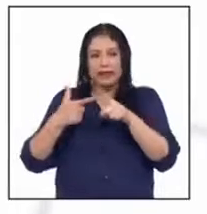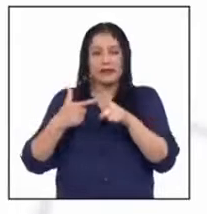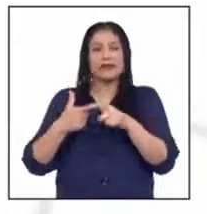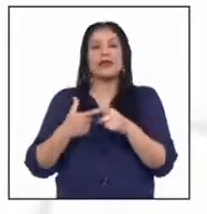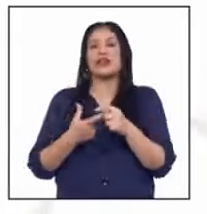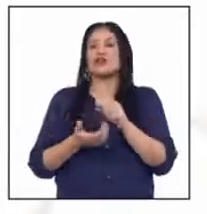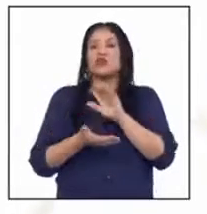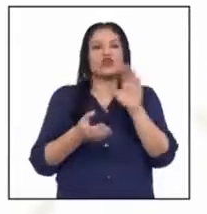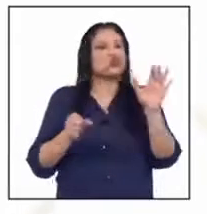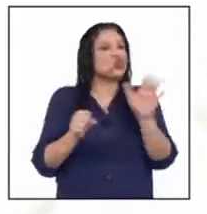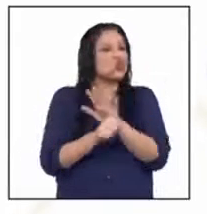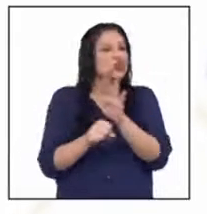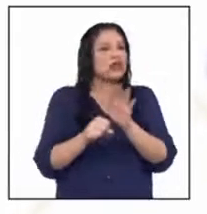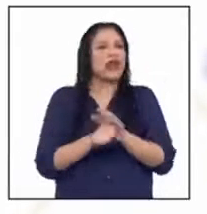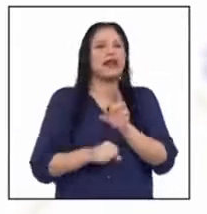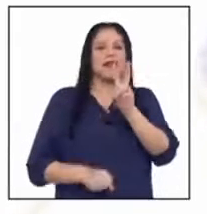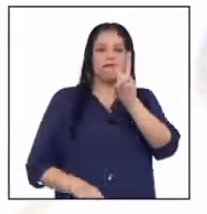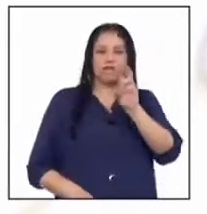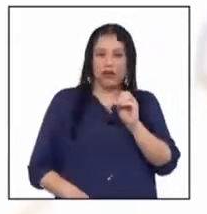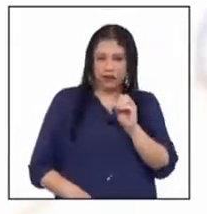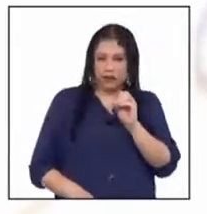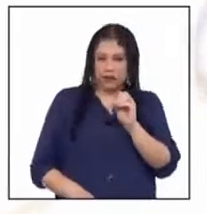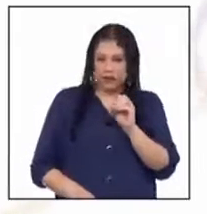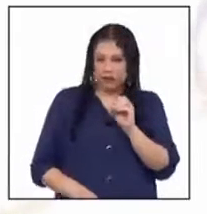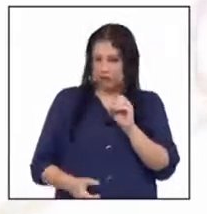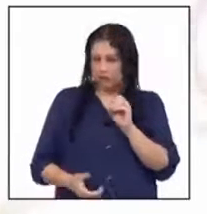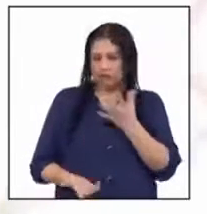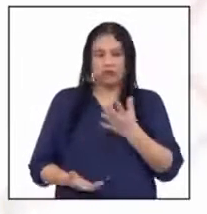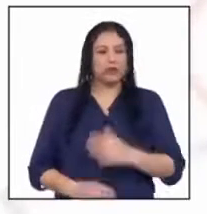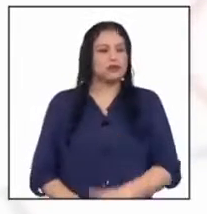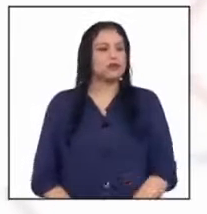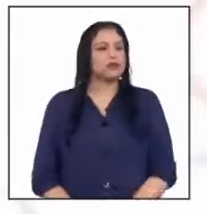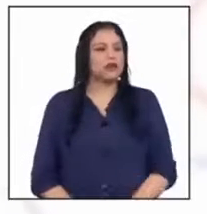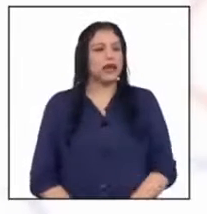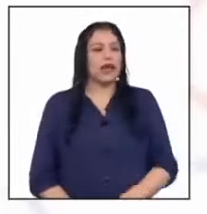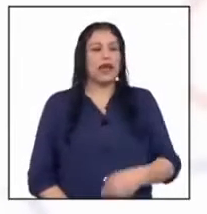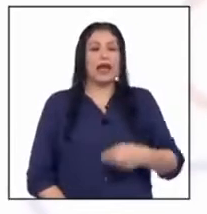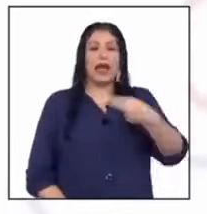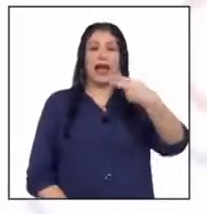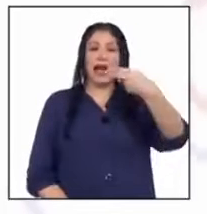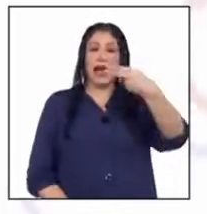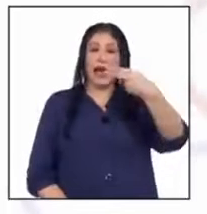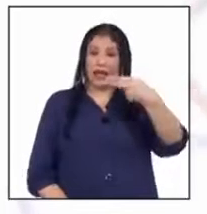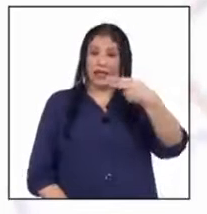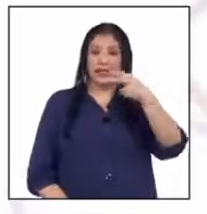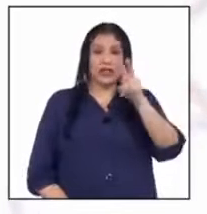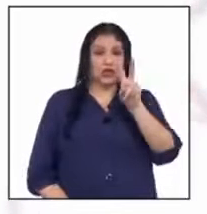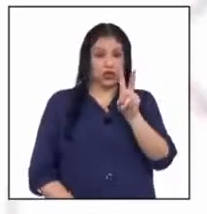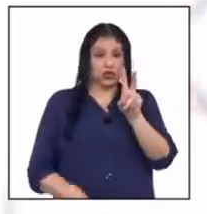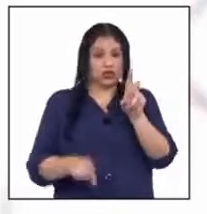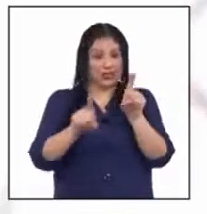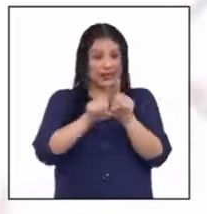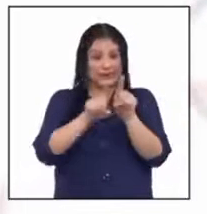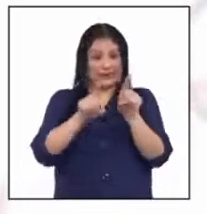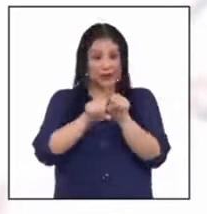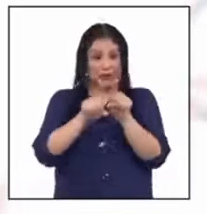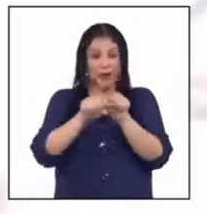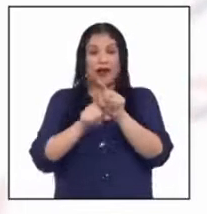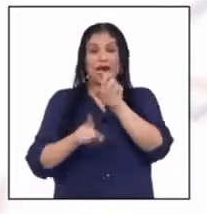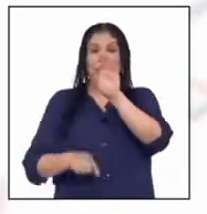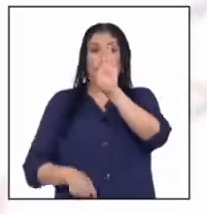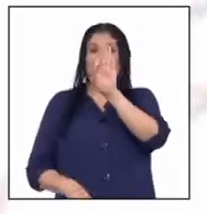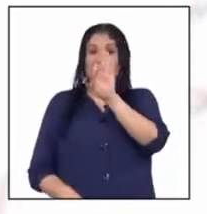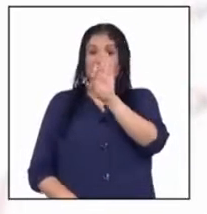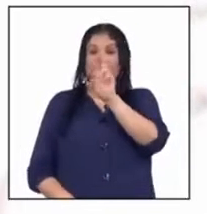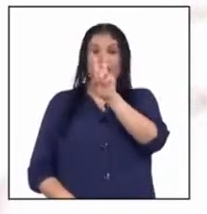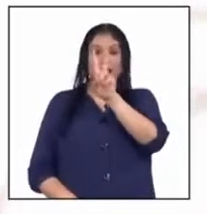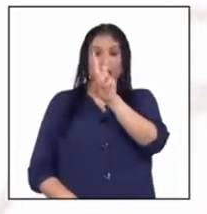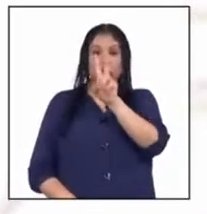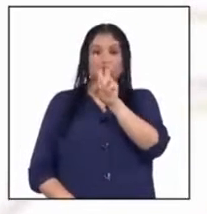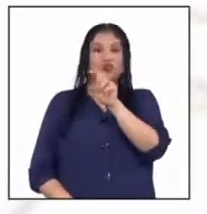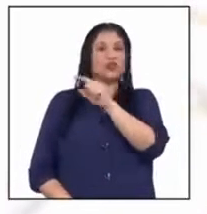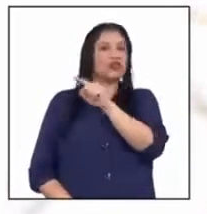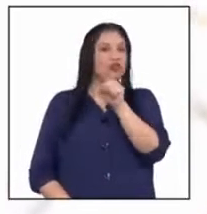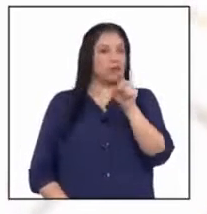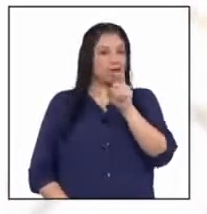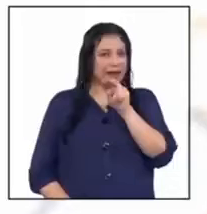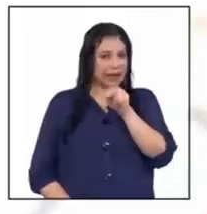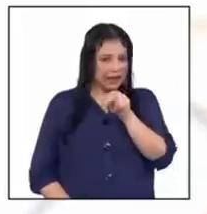de datos, que es 20. Es decir, H sub 2 es igual a F sub 2 sobre